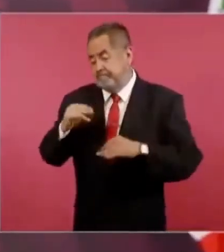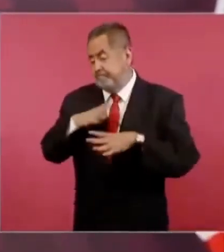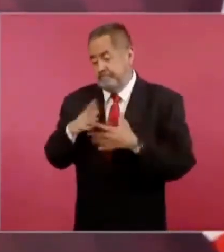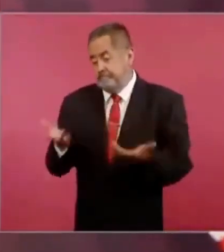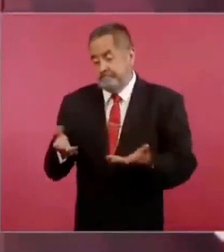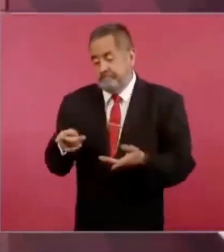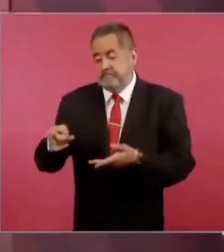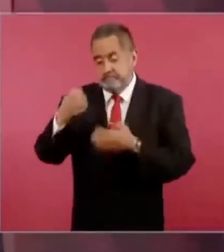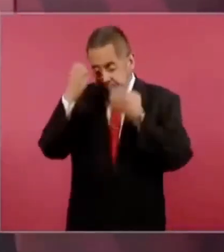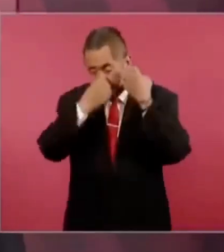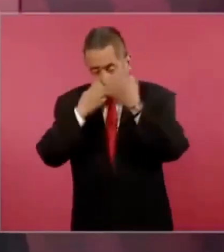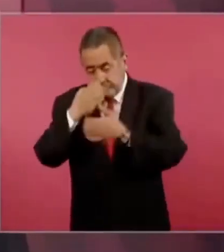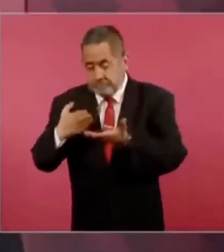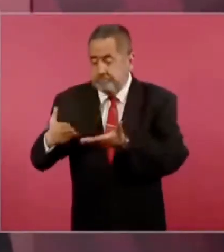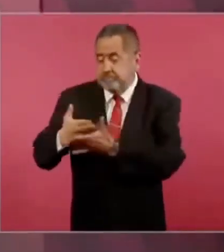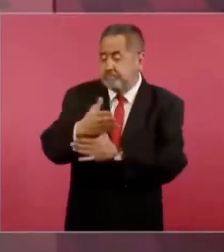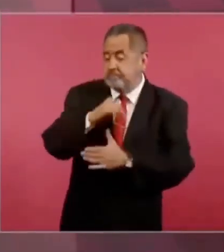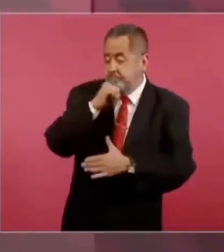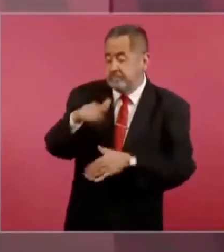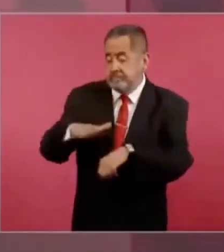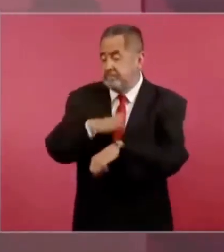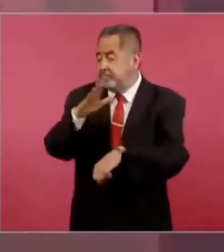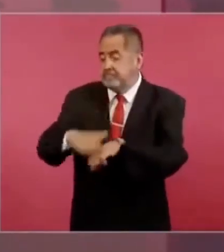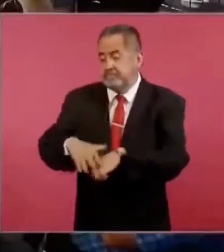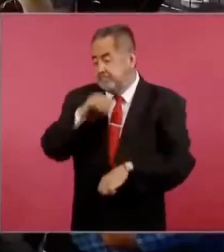de que no pasaban el examen de admisión.